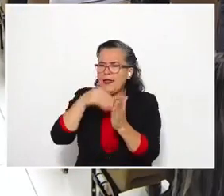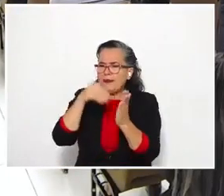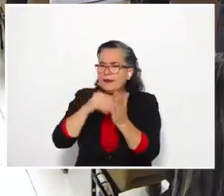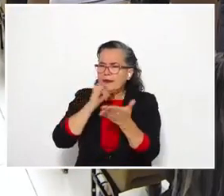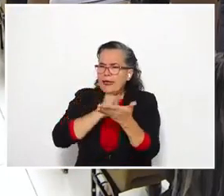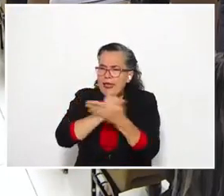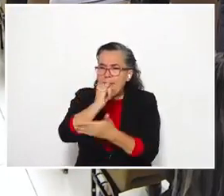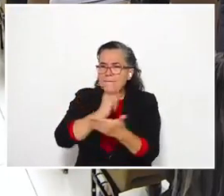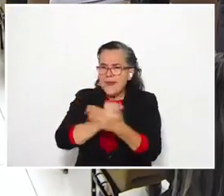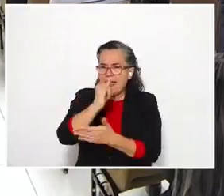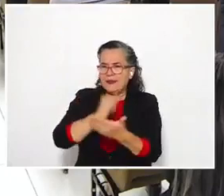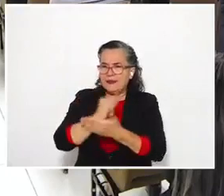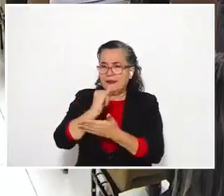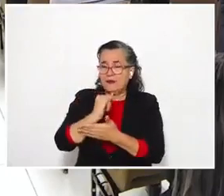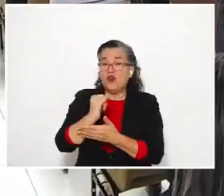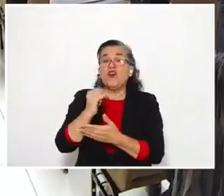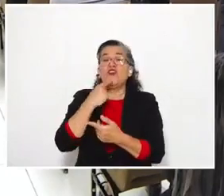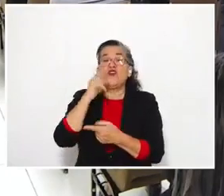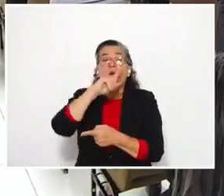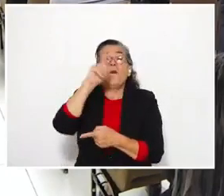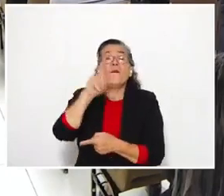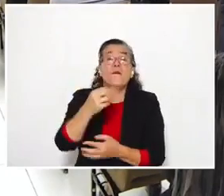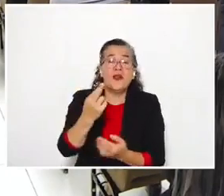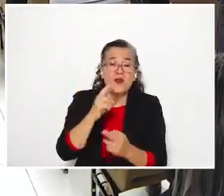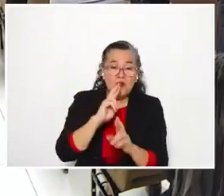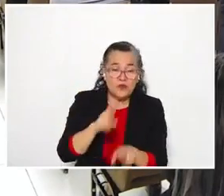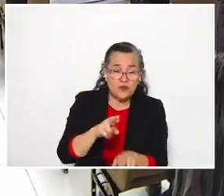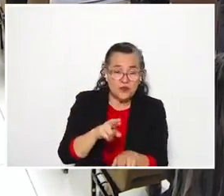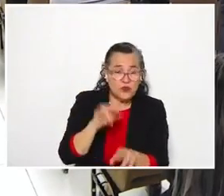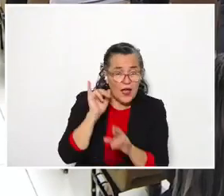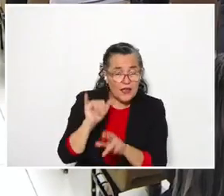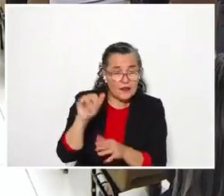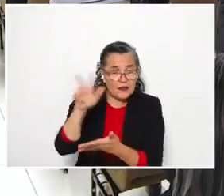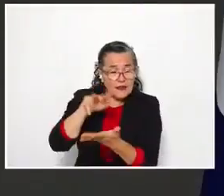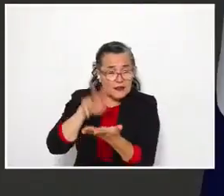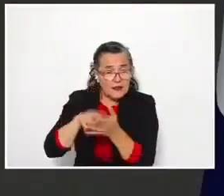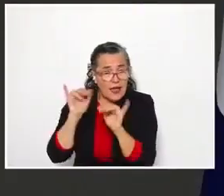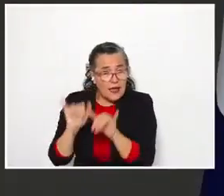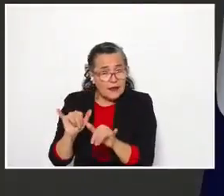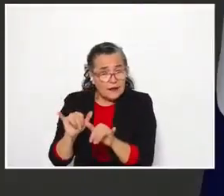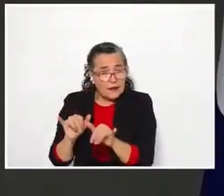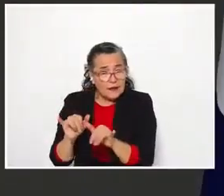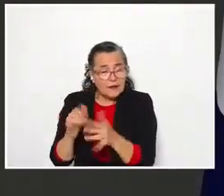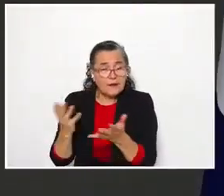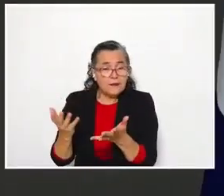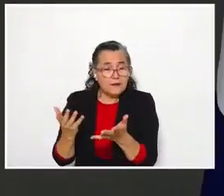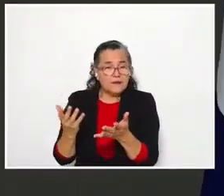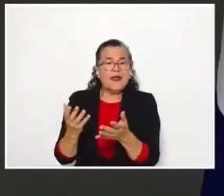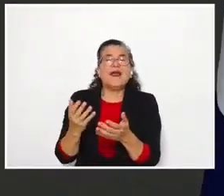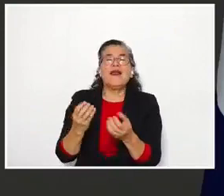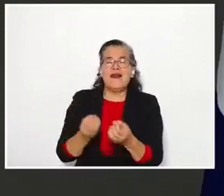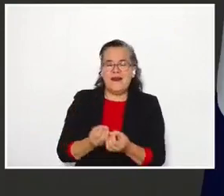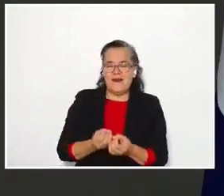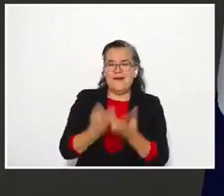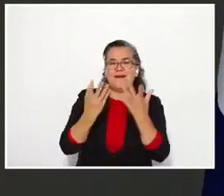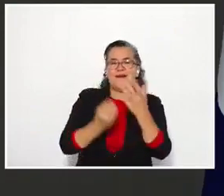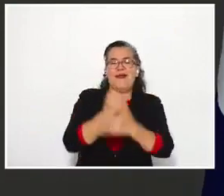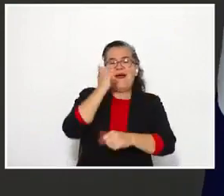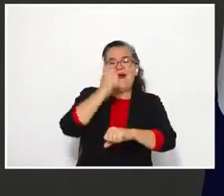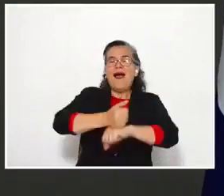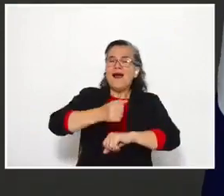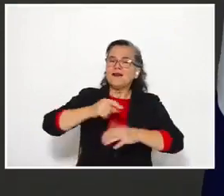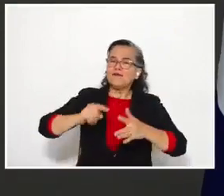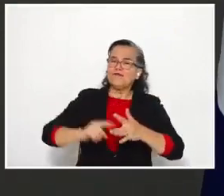investigación. Retóricamente pregunto, ¿es así el SINAES? El SINAES nace como una iniciativa de